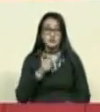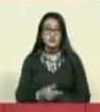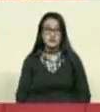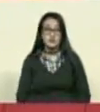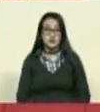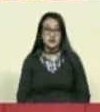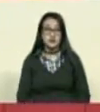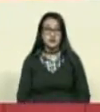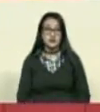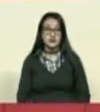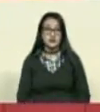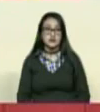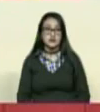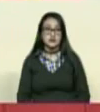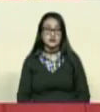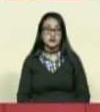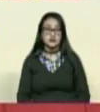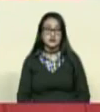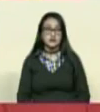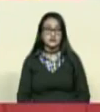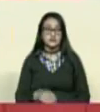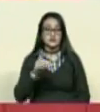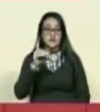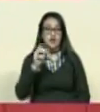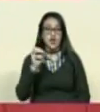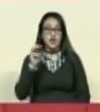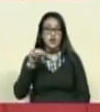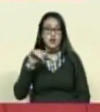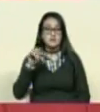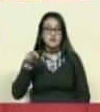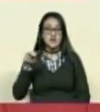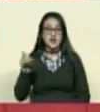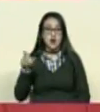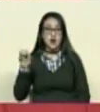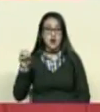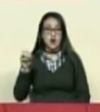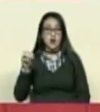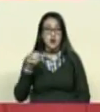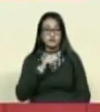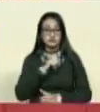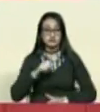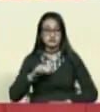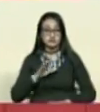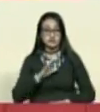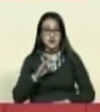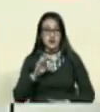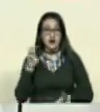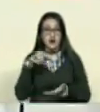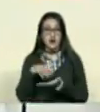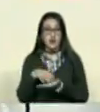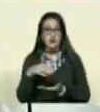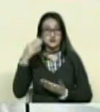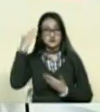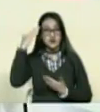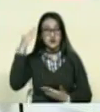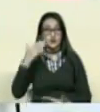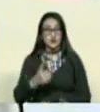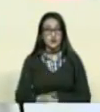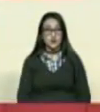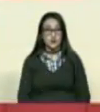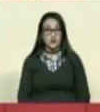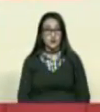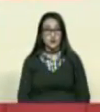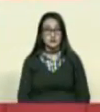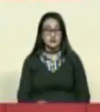Correcto. General de División Domingo Hernández Lara, comandante de Aragua. Saludos. General de